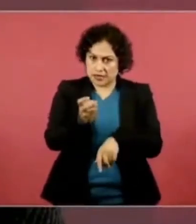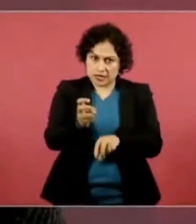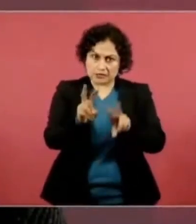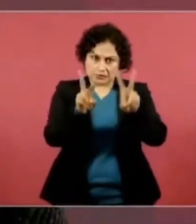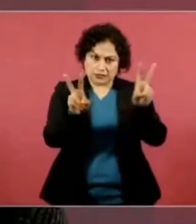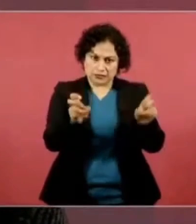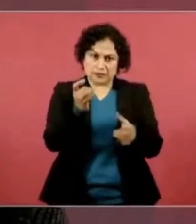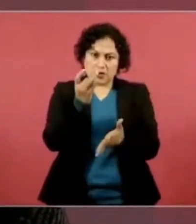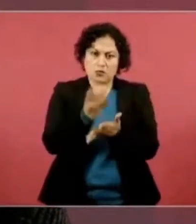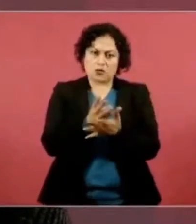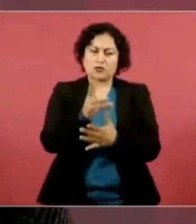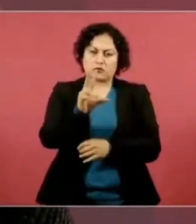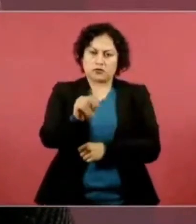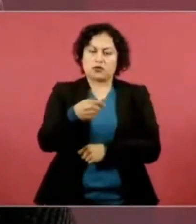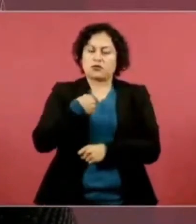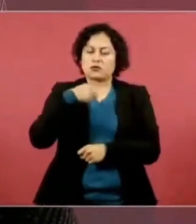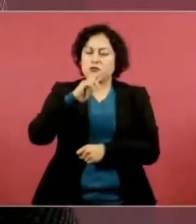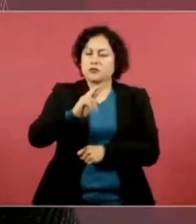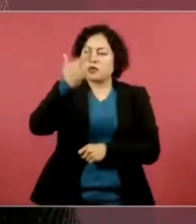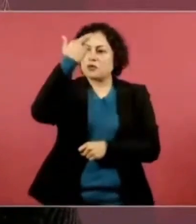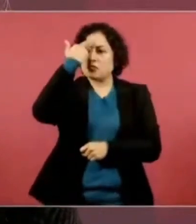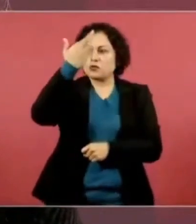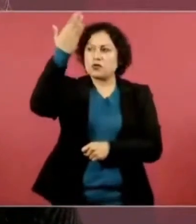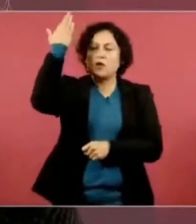había una subsecretaria de Economía,